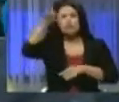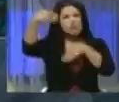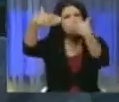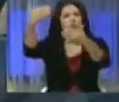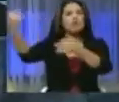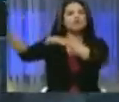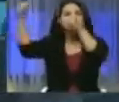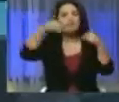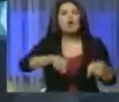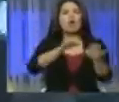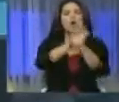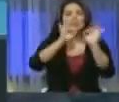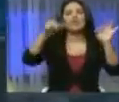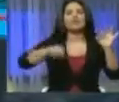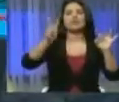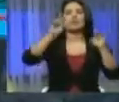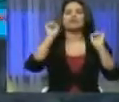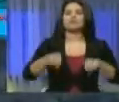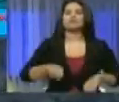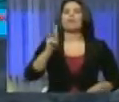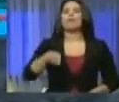también, valga